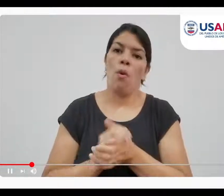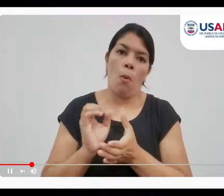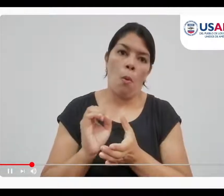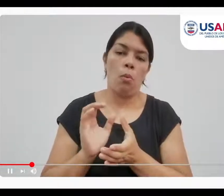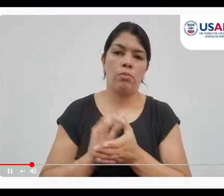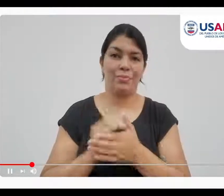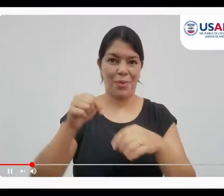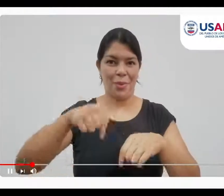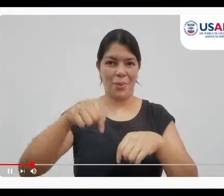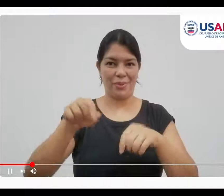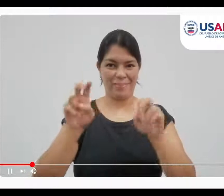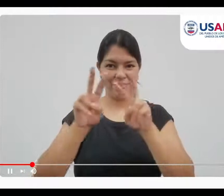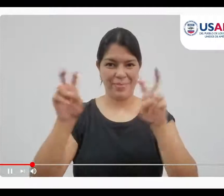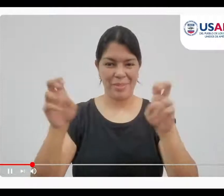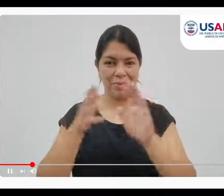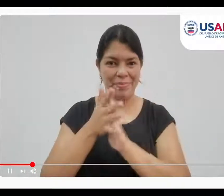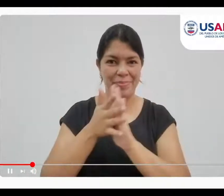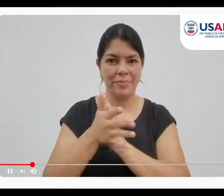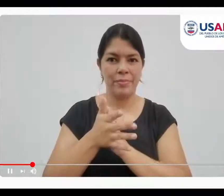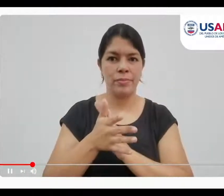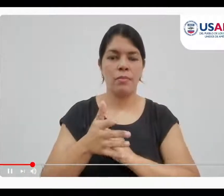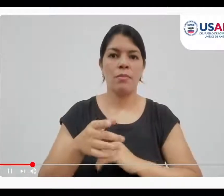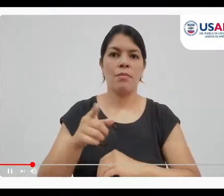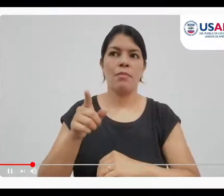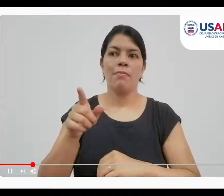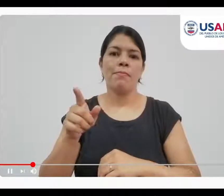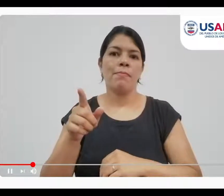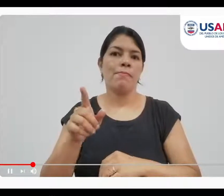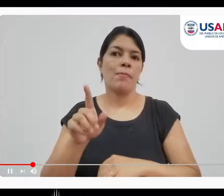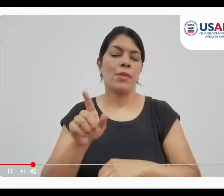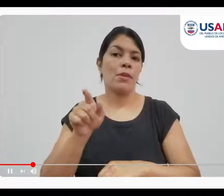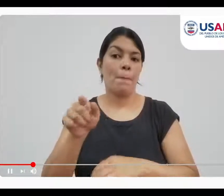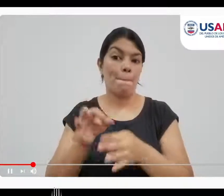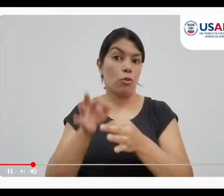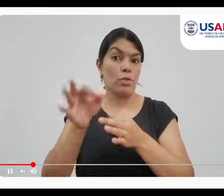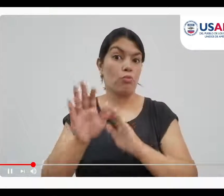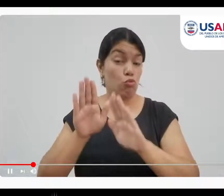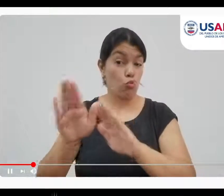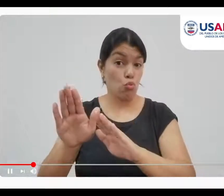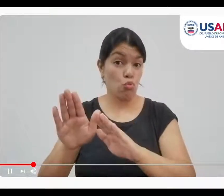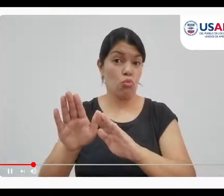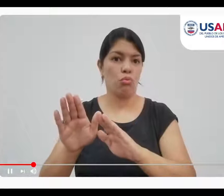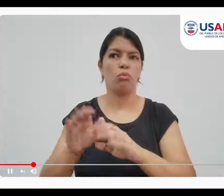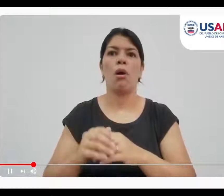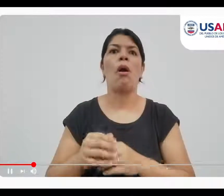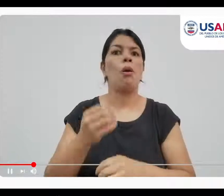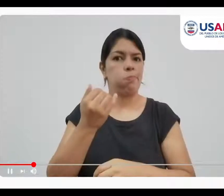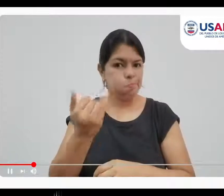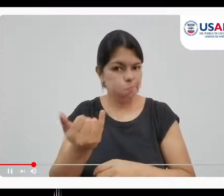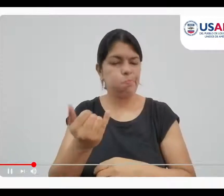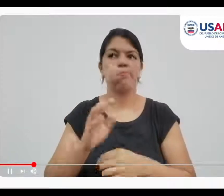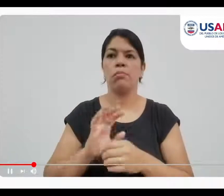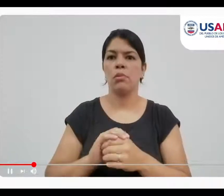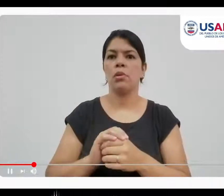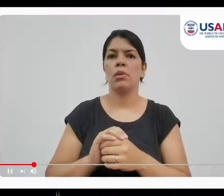por ejemplo, que es el caso que vamos a escuchar, la posibilidad de que en el municipio se pueda contar